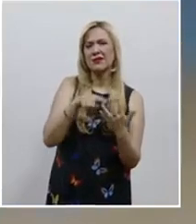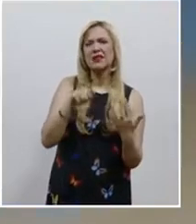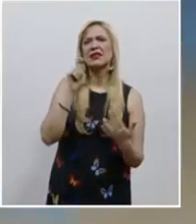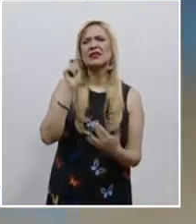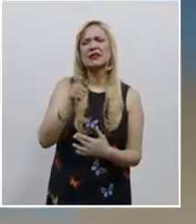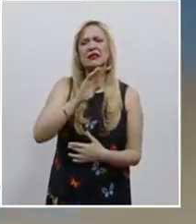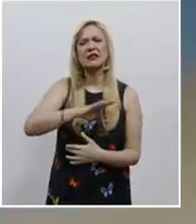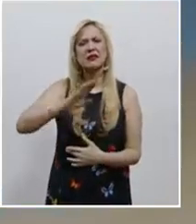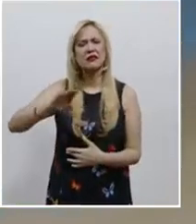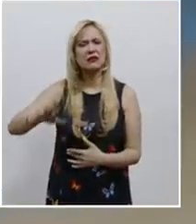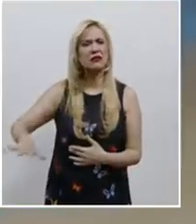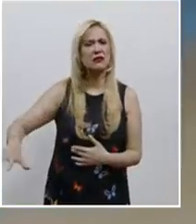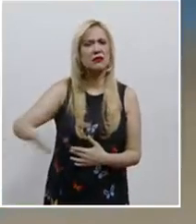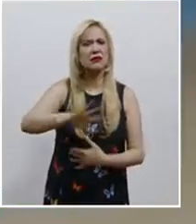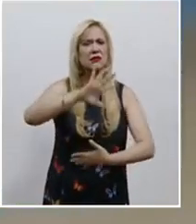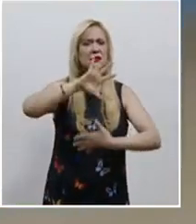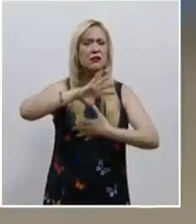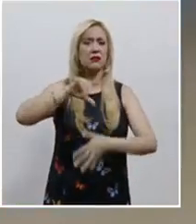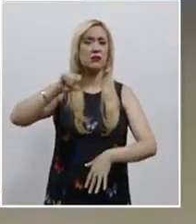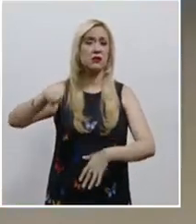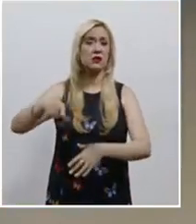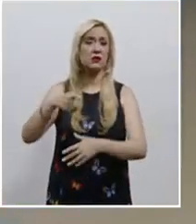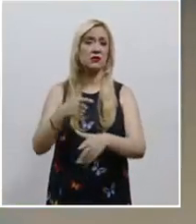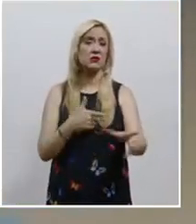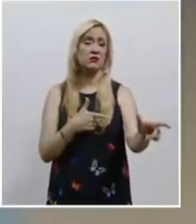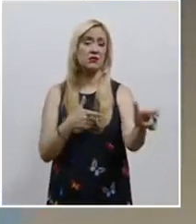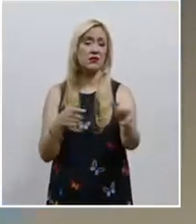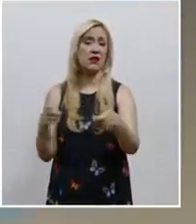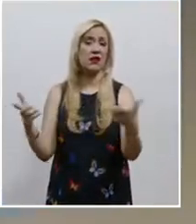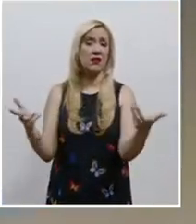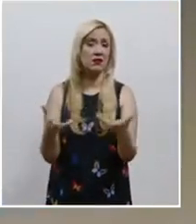región son perpetrados con armas de fuego.